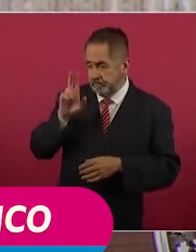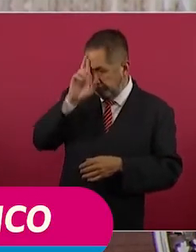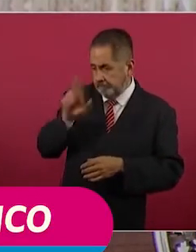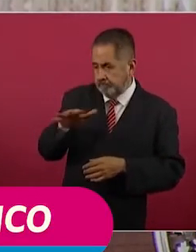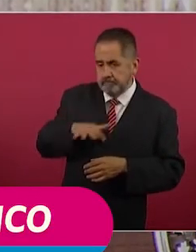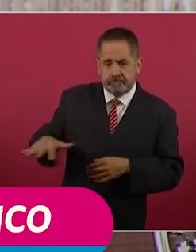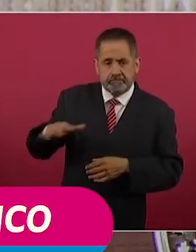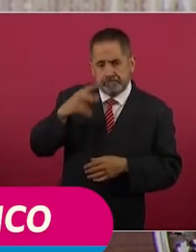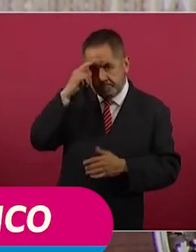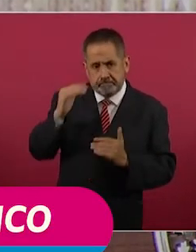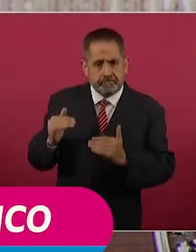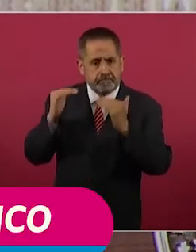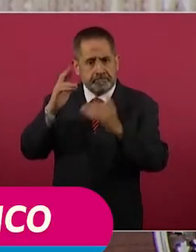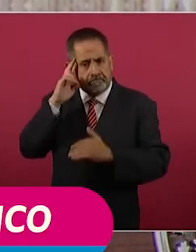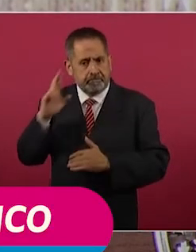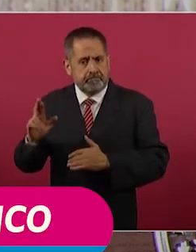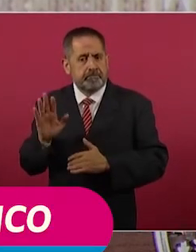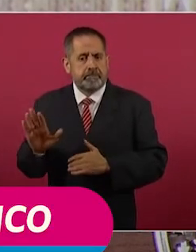soberanía.